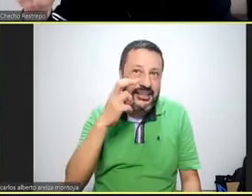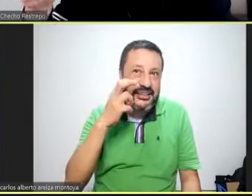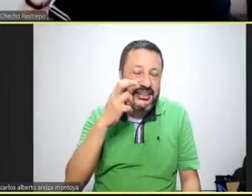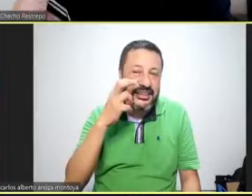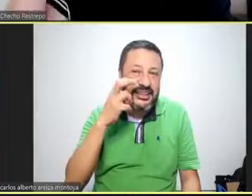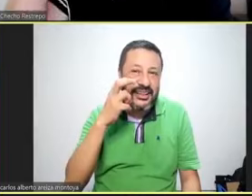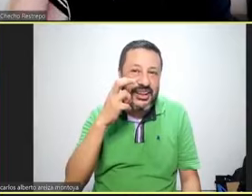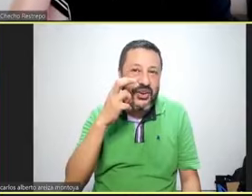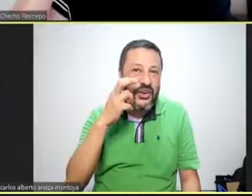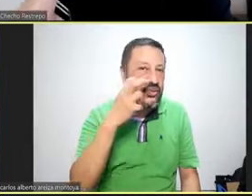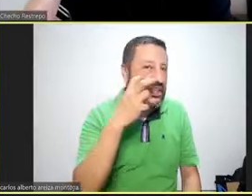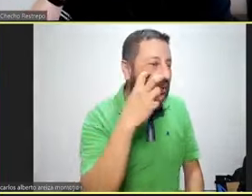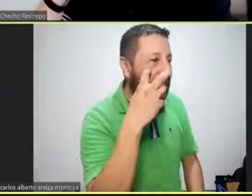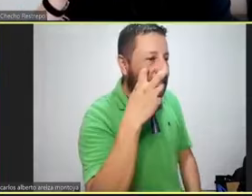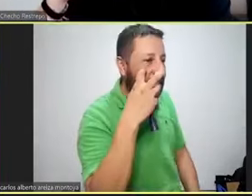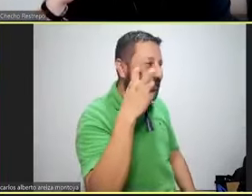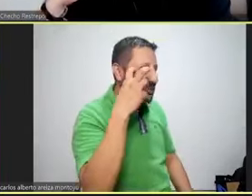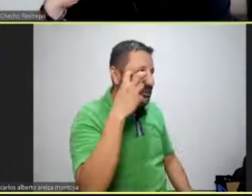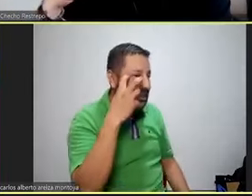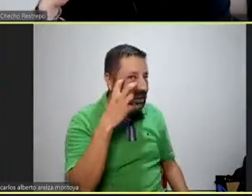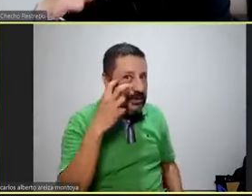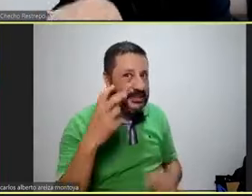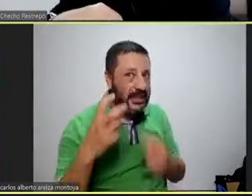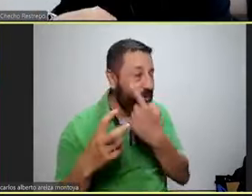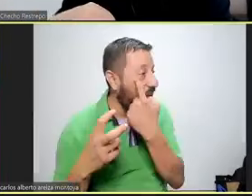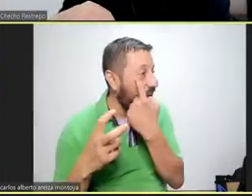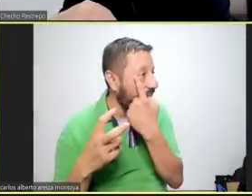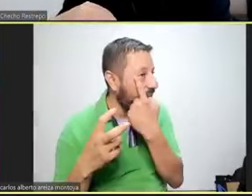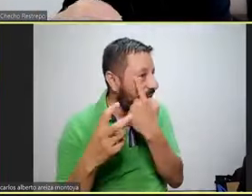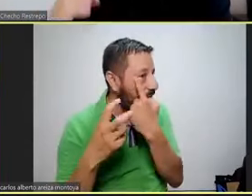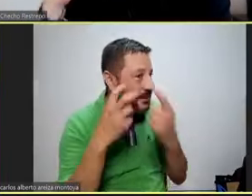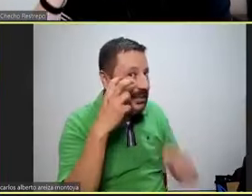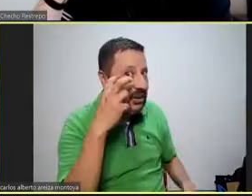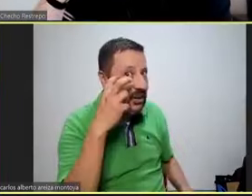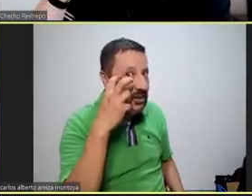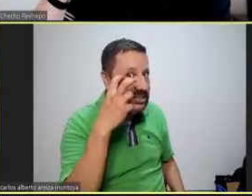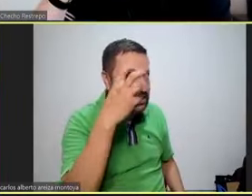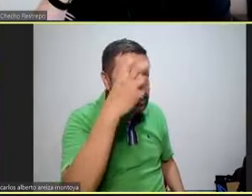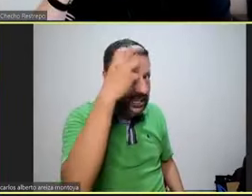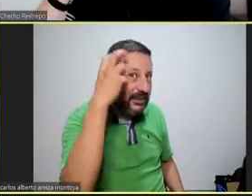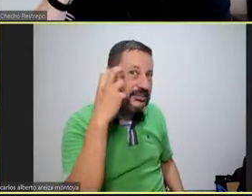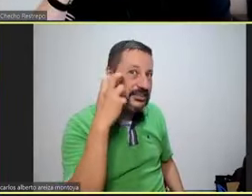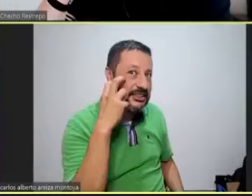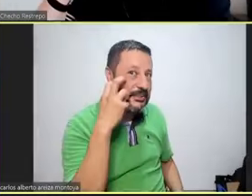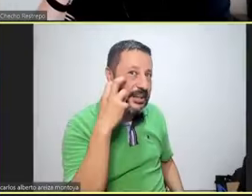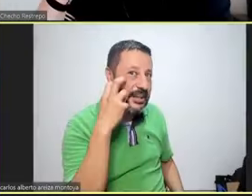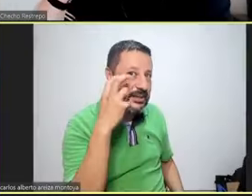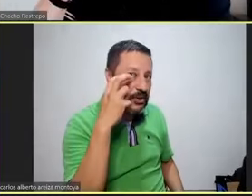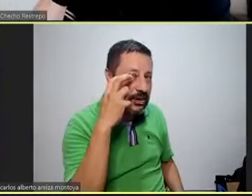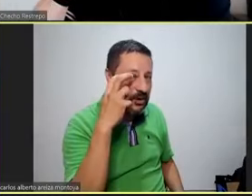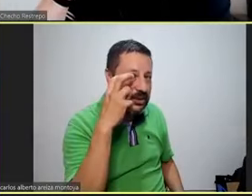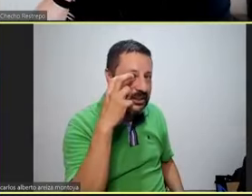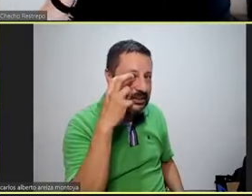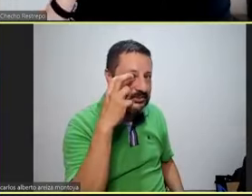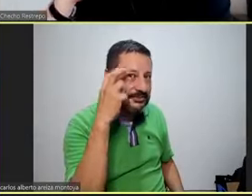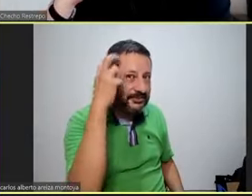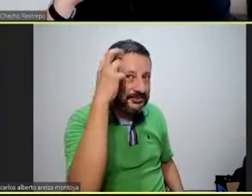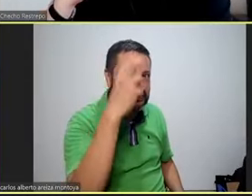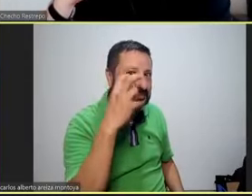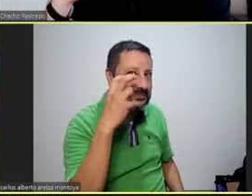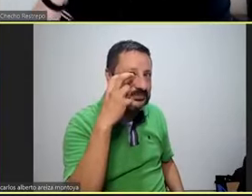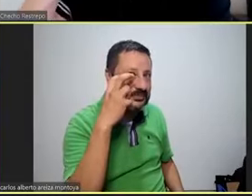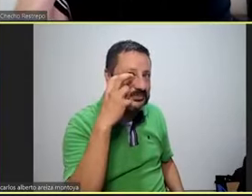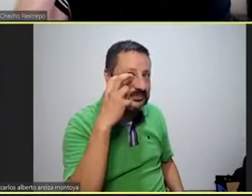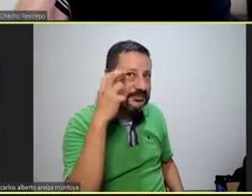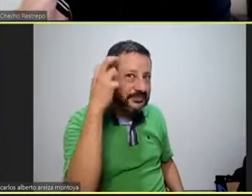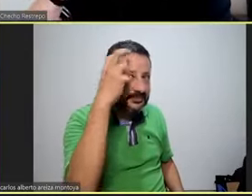dibujar un circulito, comenzando de aquí de la parte del ojo, una bolita.